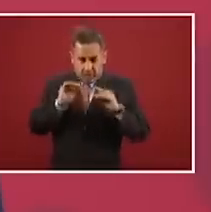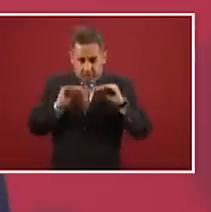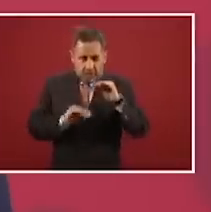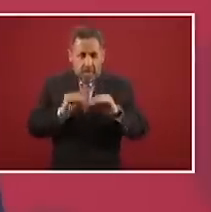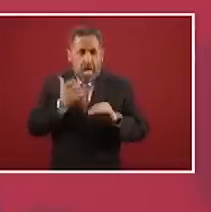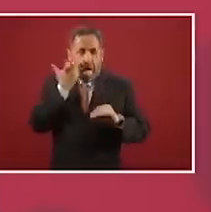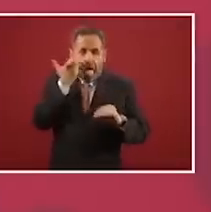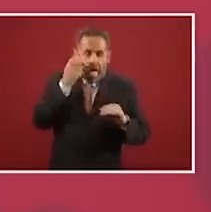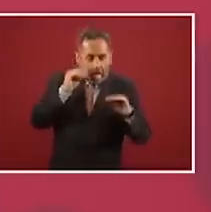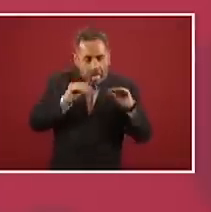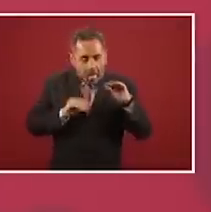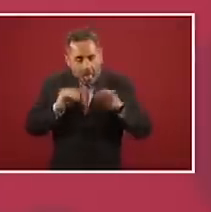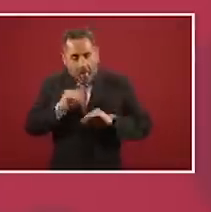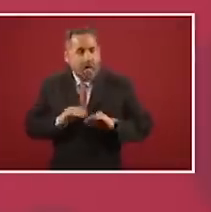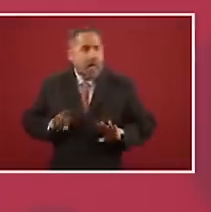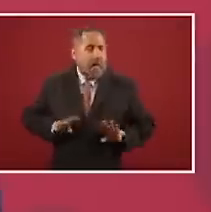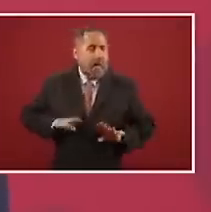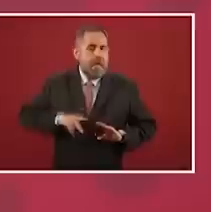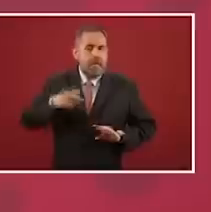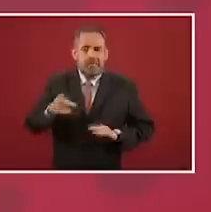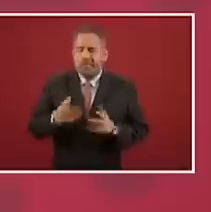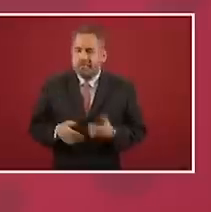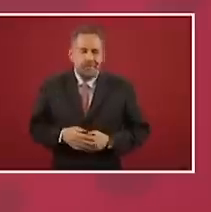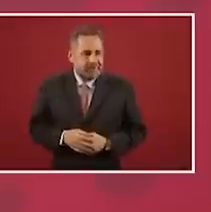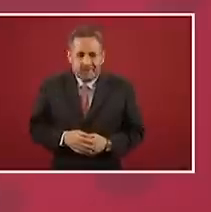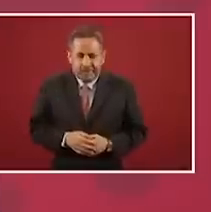modo, porque yo no sé